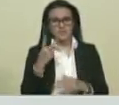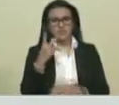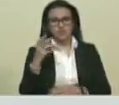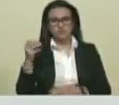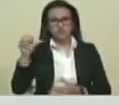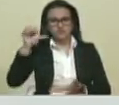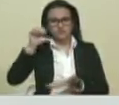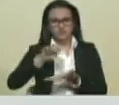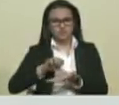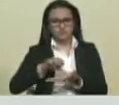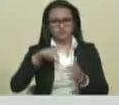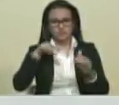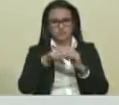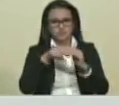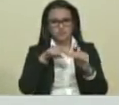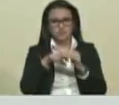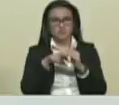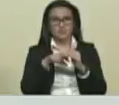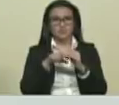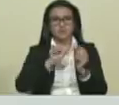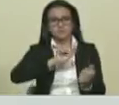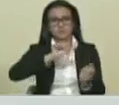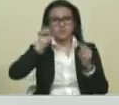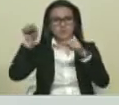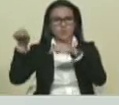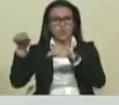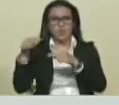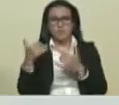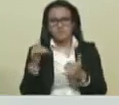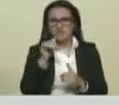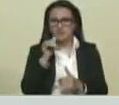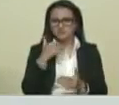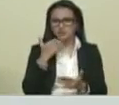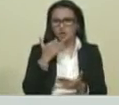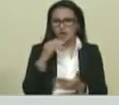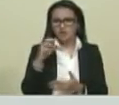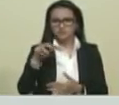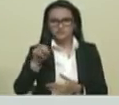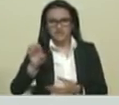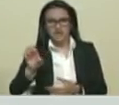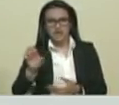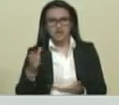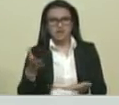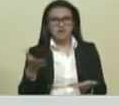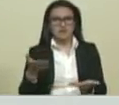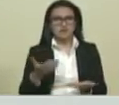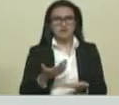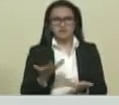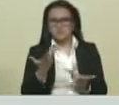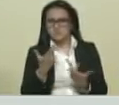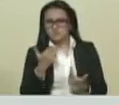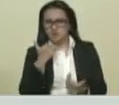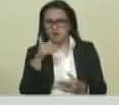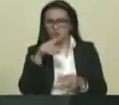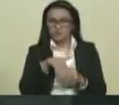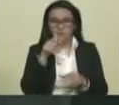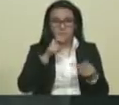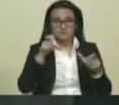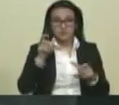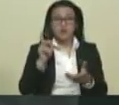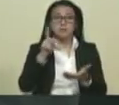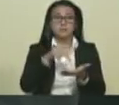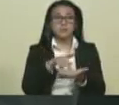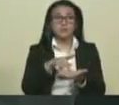centros que fueron reubicados. En ese sentido, ¿qué nos puede decir? ¿Qué información maneja el Consejo Nacional Electoral? ¿Cómo los votantes pues han podido de alguna